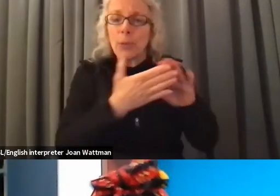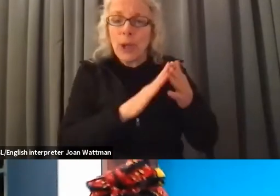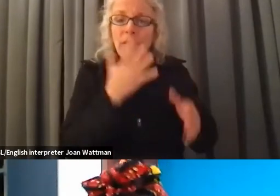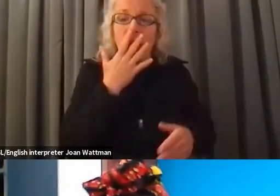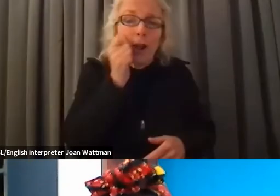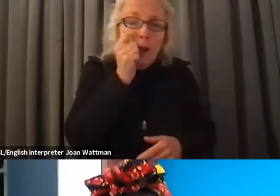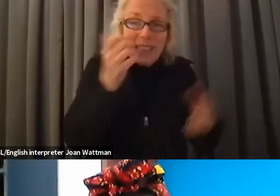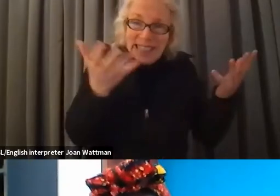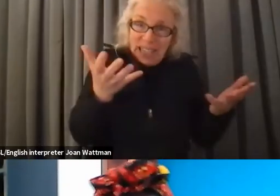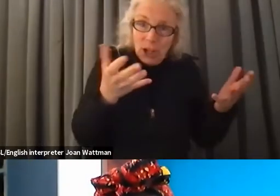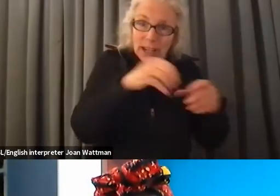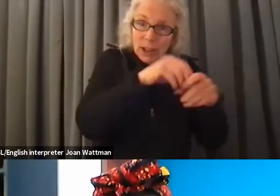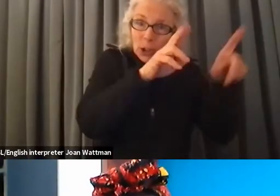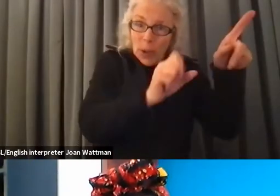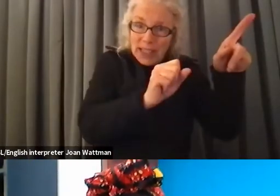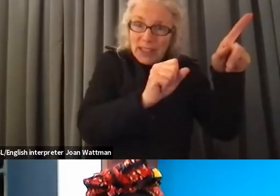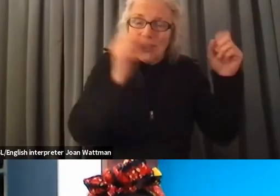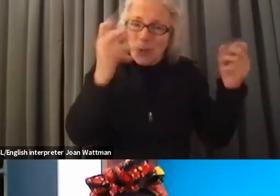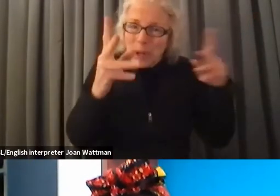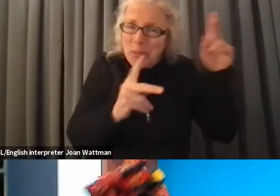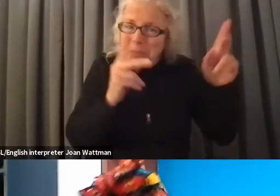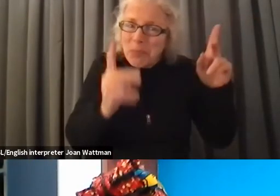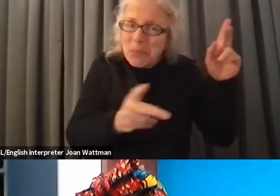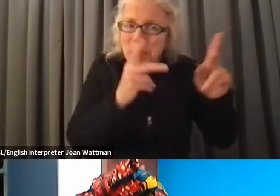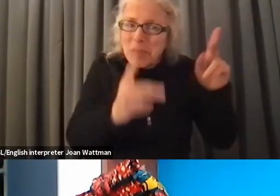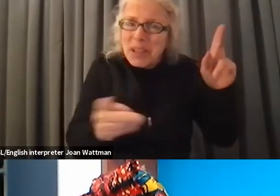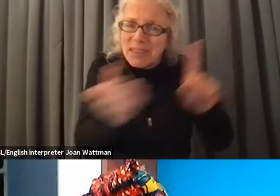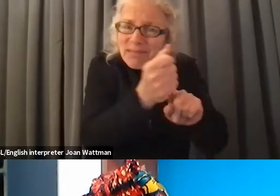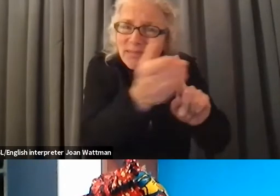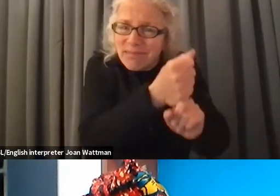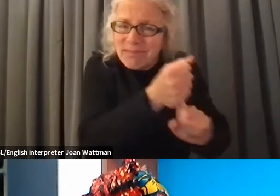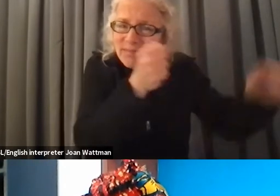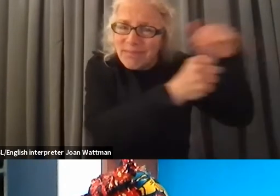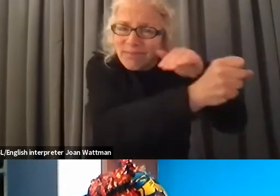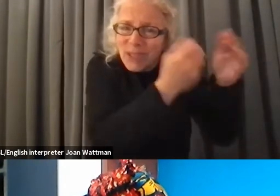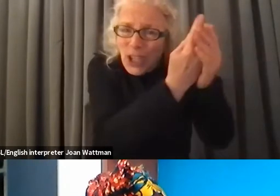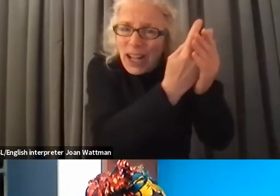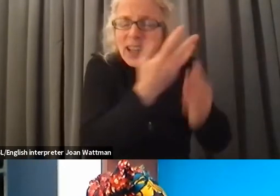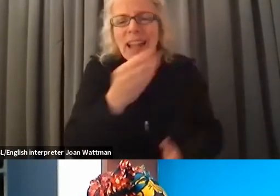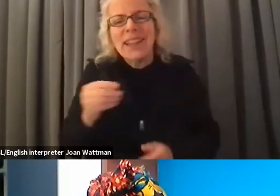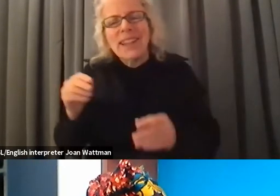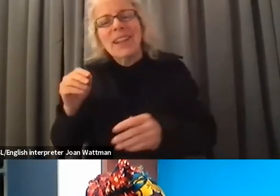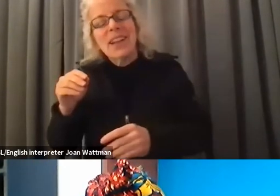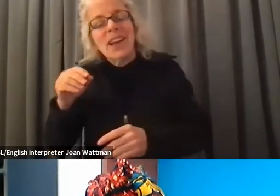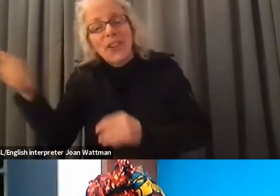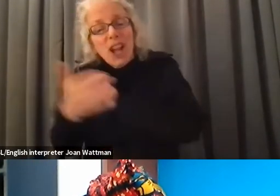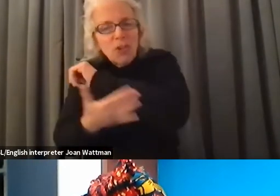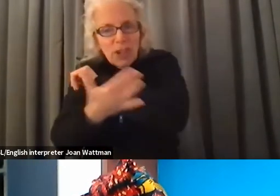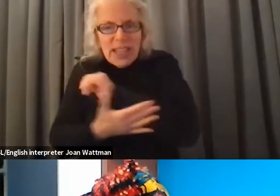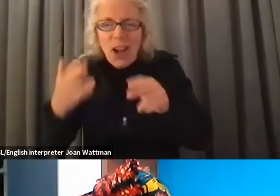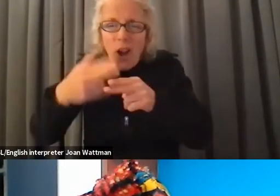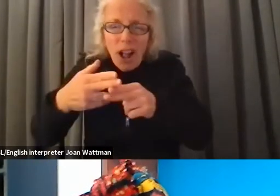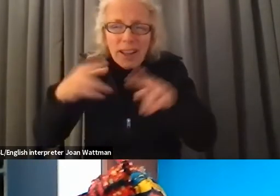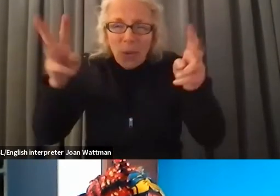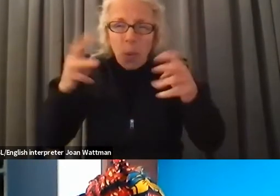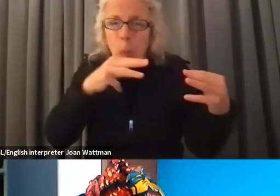las drogas en países del extranjero. Una violencia que estaba desplazando y matando de forma desproporcionada a